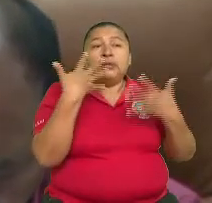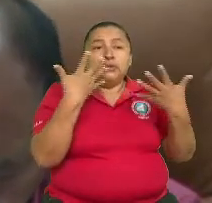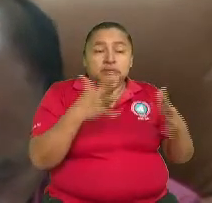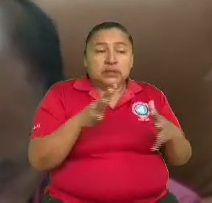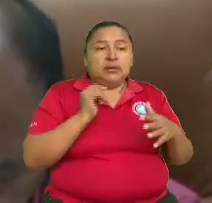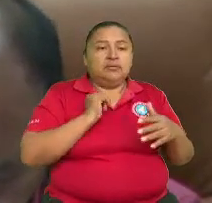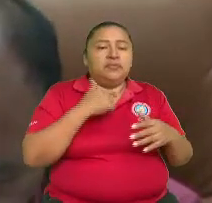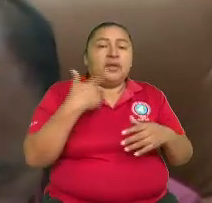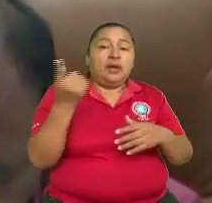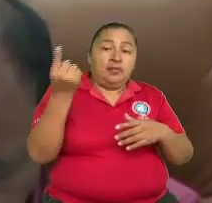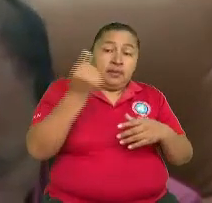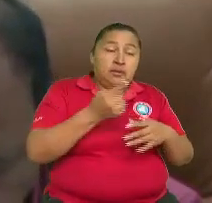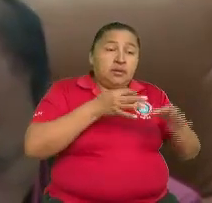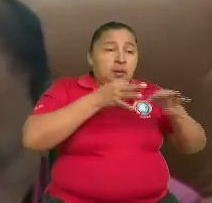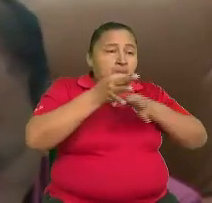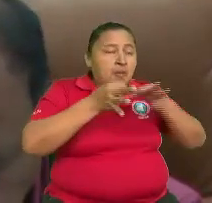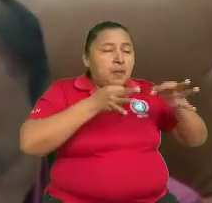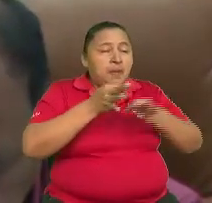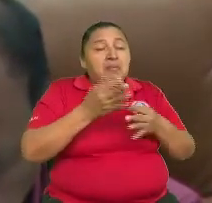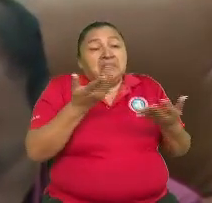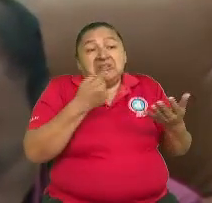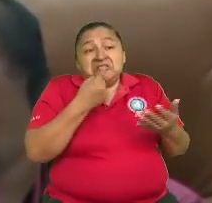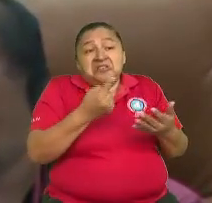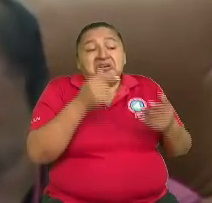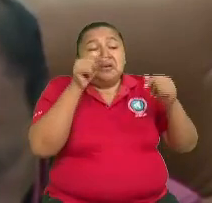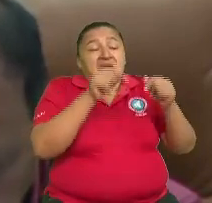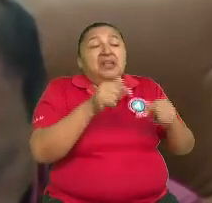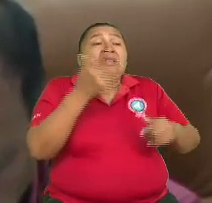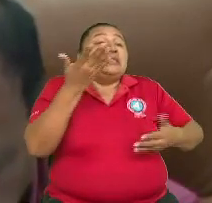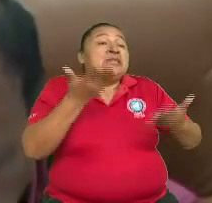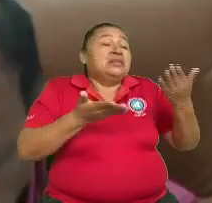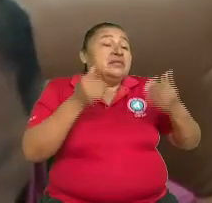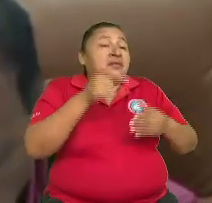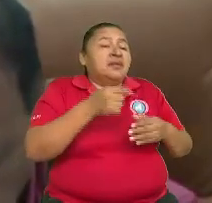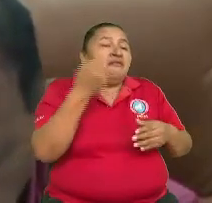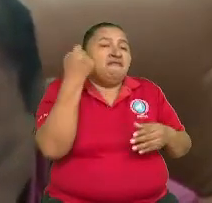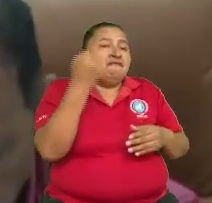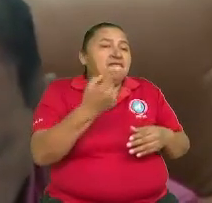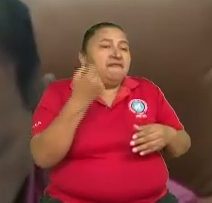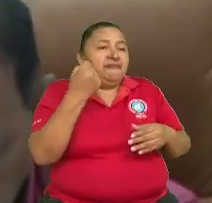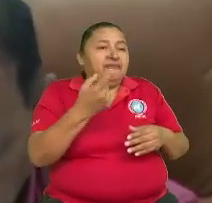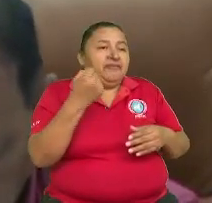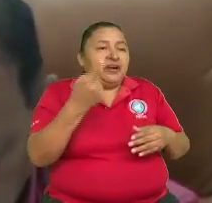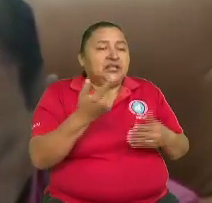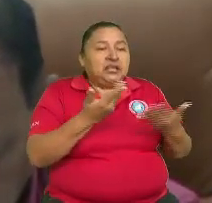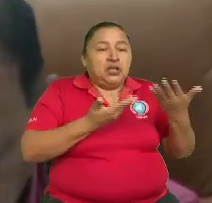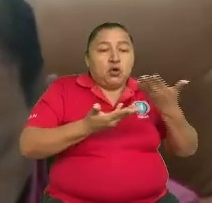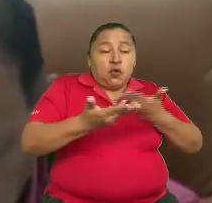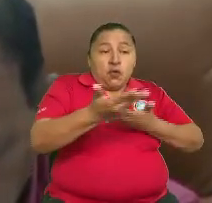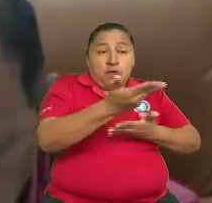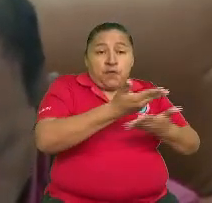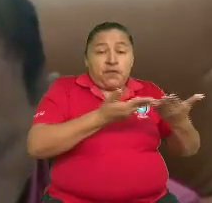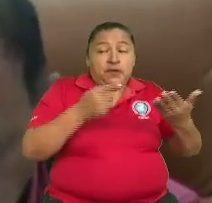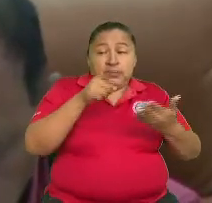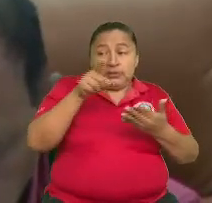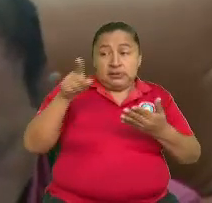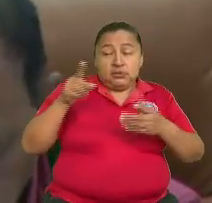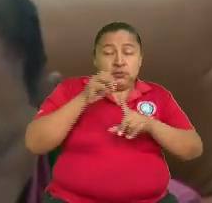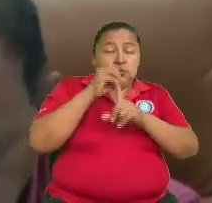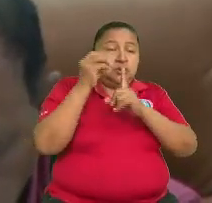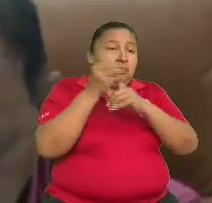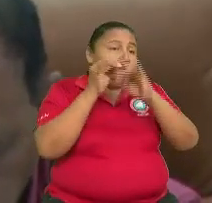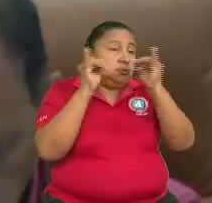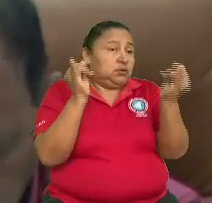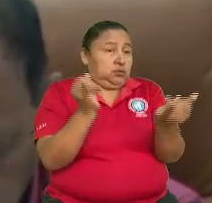a argumentar que supuestamente la falta de confianza de los organismos